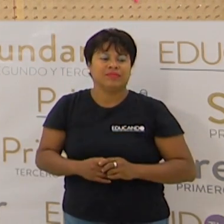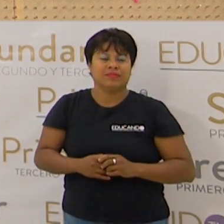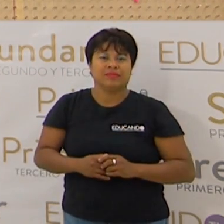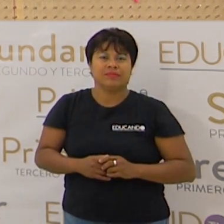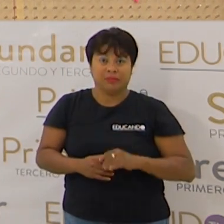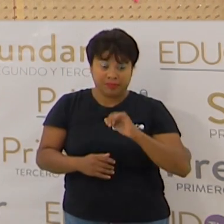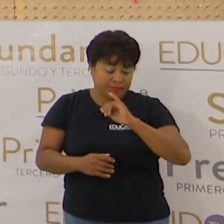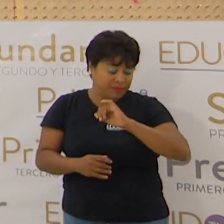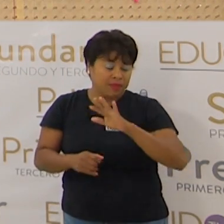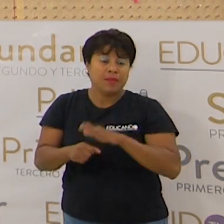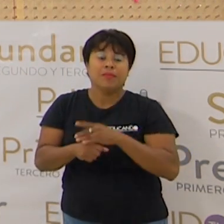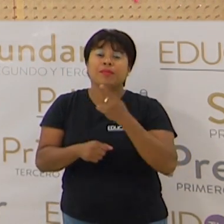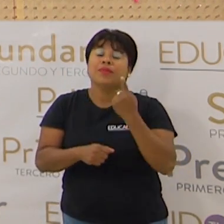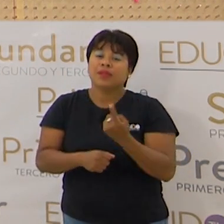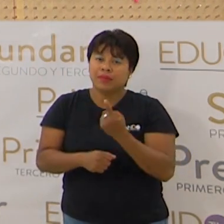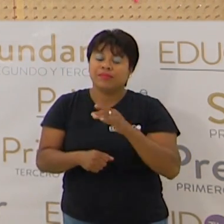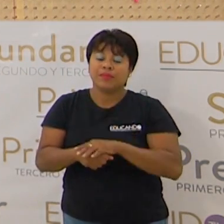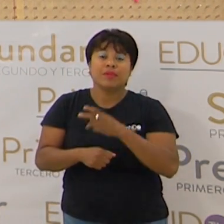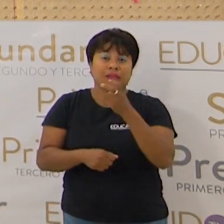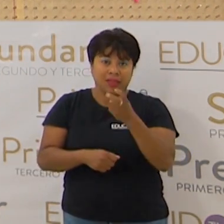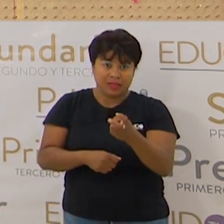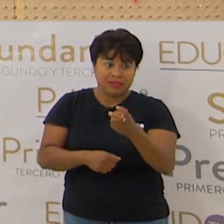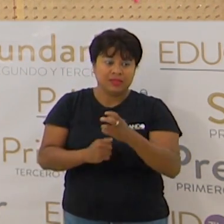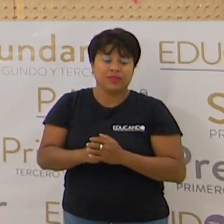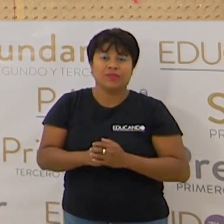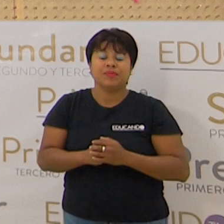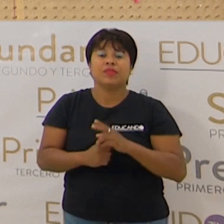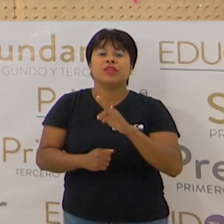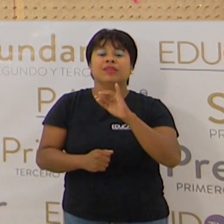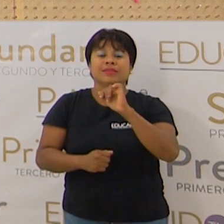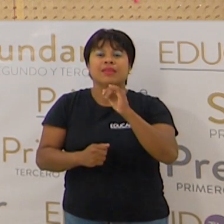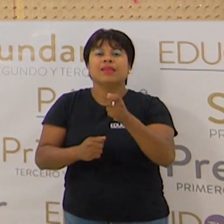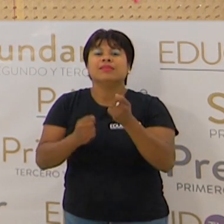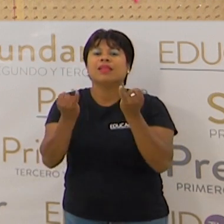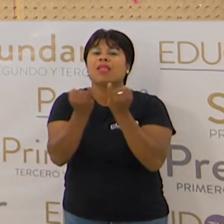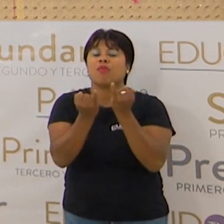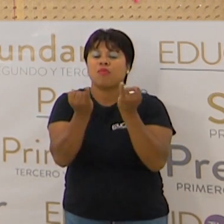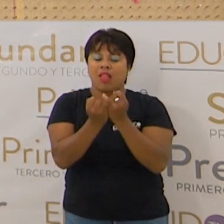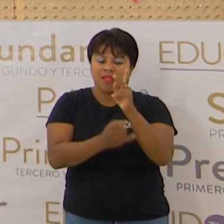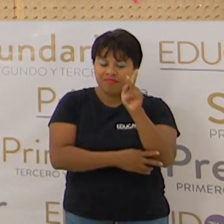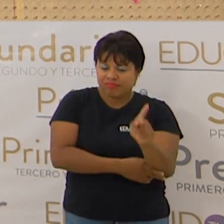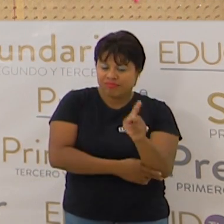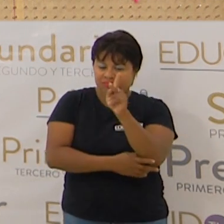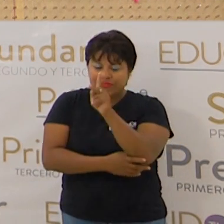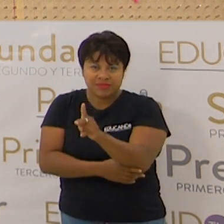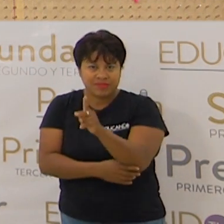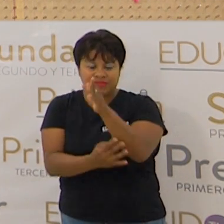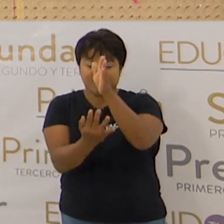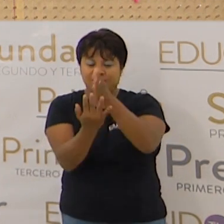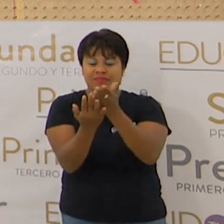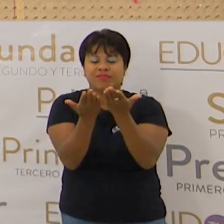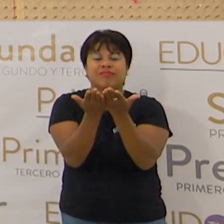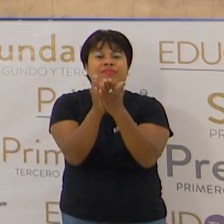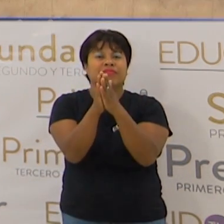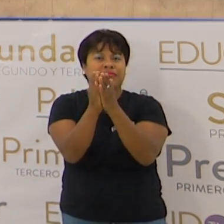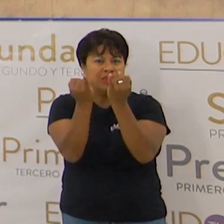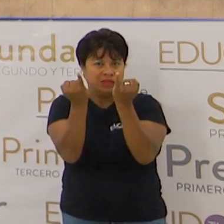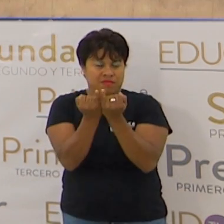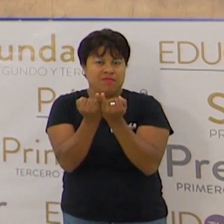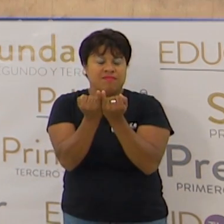simetría, ¿sí? ¿Por qué? Porque este lado sí sería igual a este